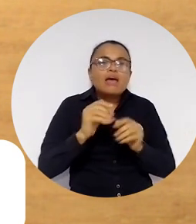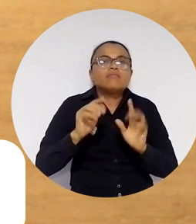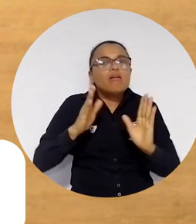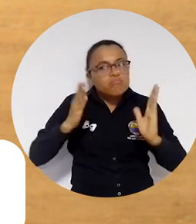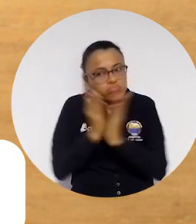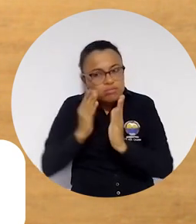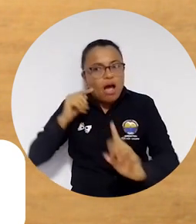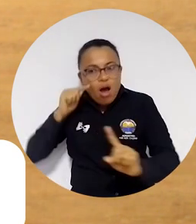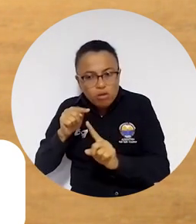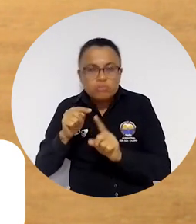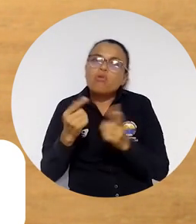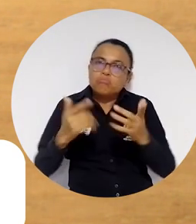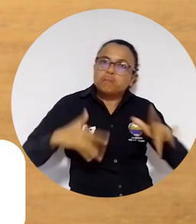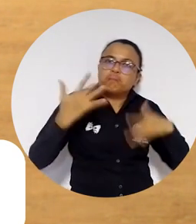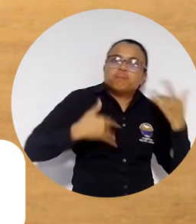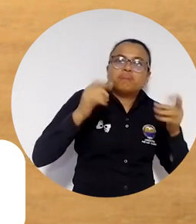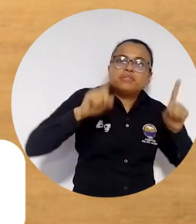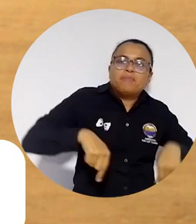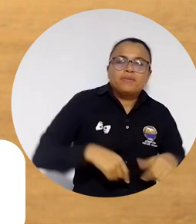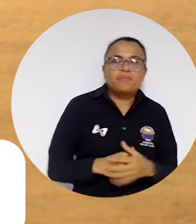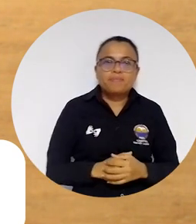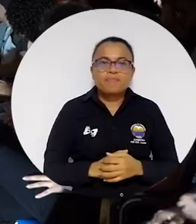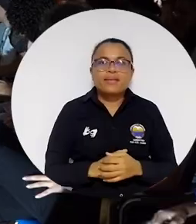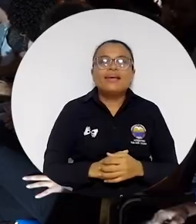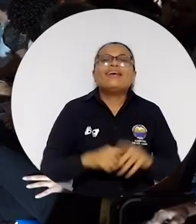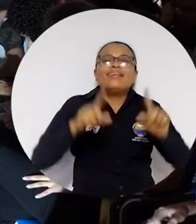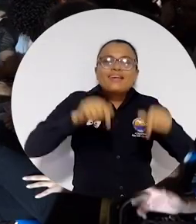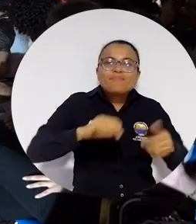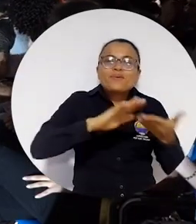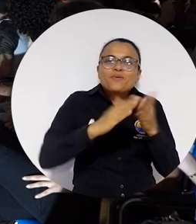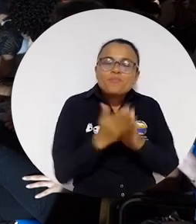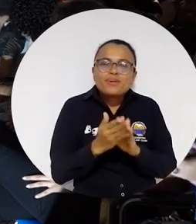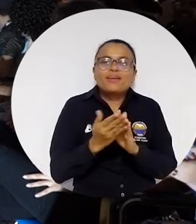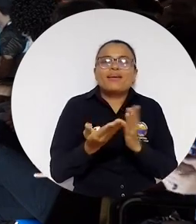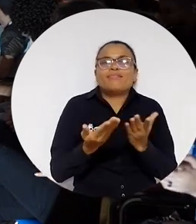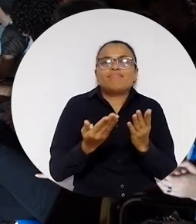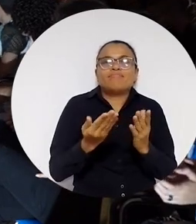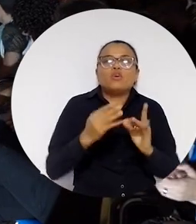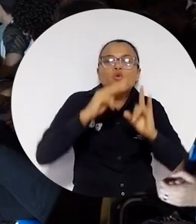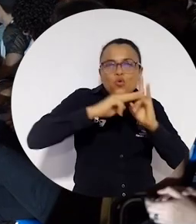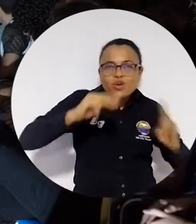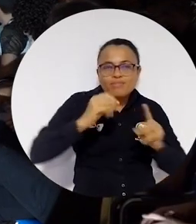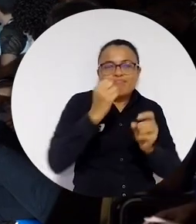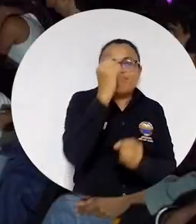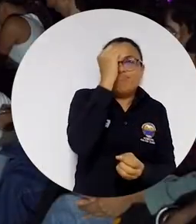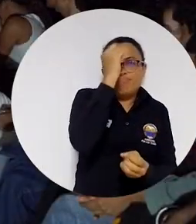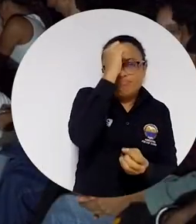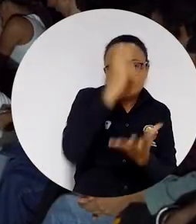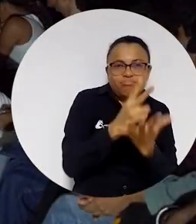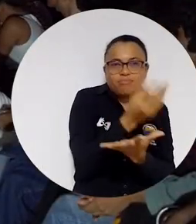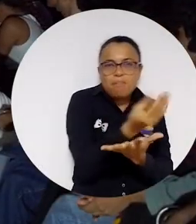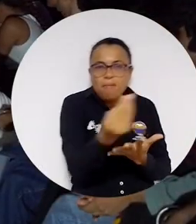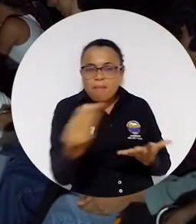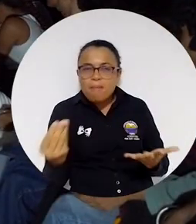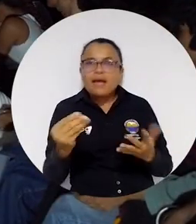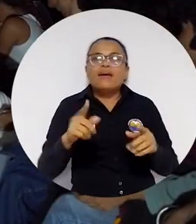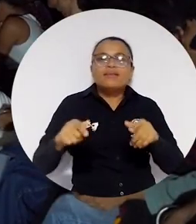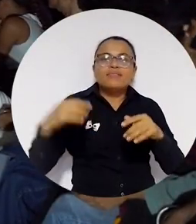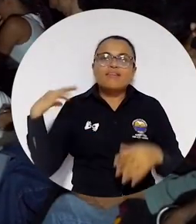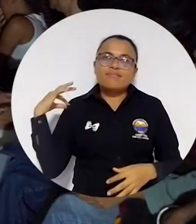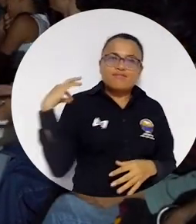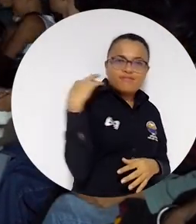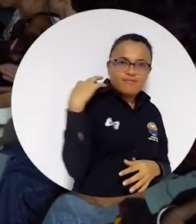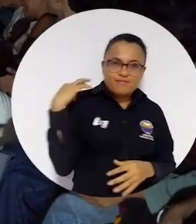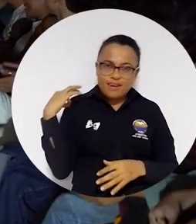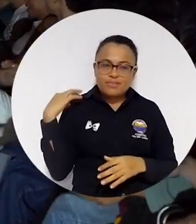como base que no todo es el estudio, sino también la diversión. Por otro lado, la comunidad Unidiversa y el Comité de Inclusión e